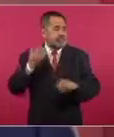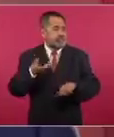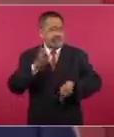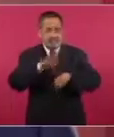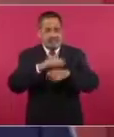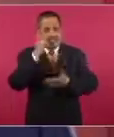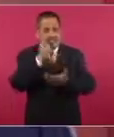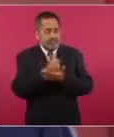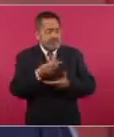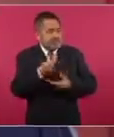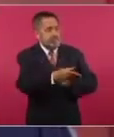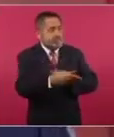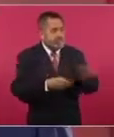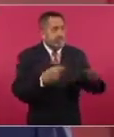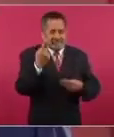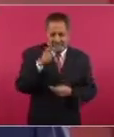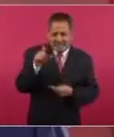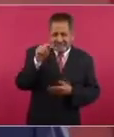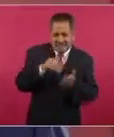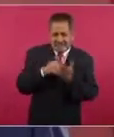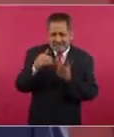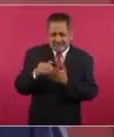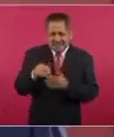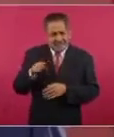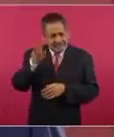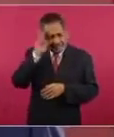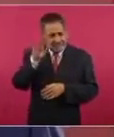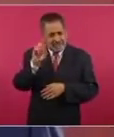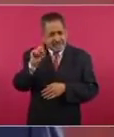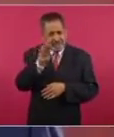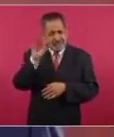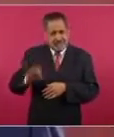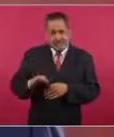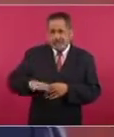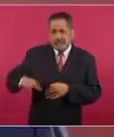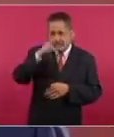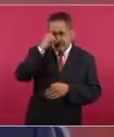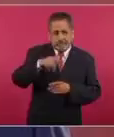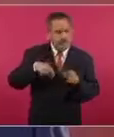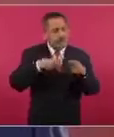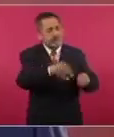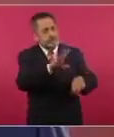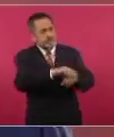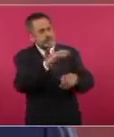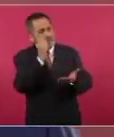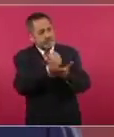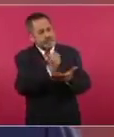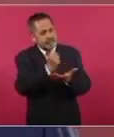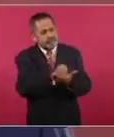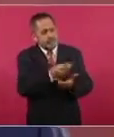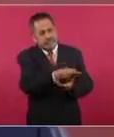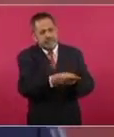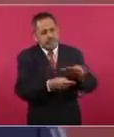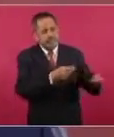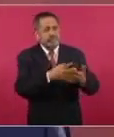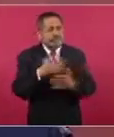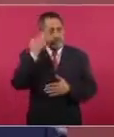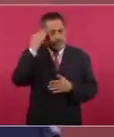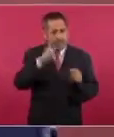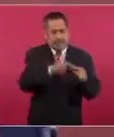120 millones de hectáreas el 60% del territorio nacional se entregaron en el período neoliberal